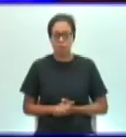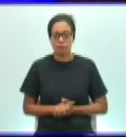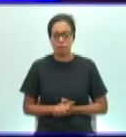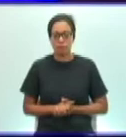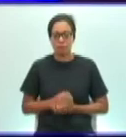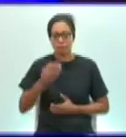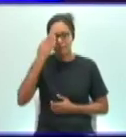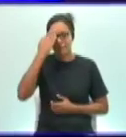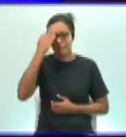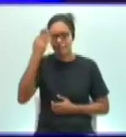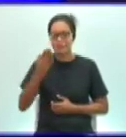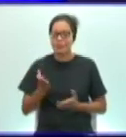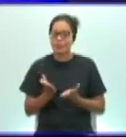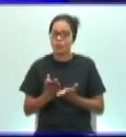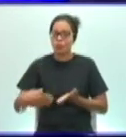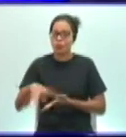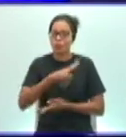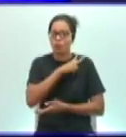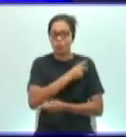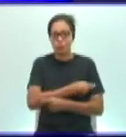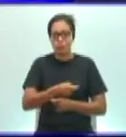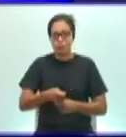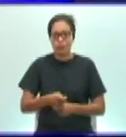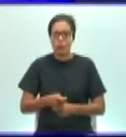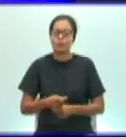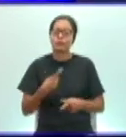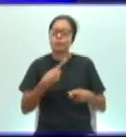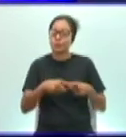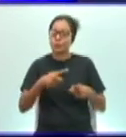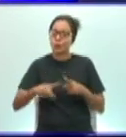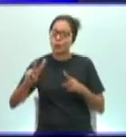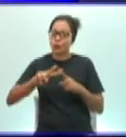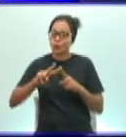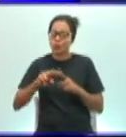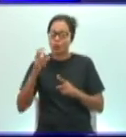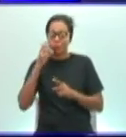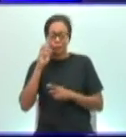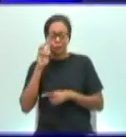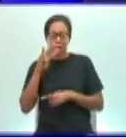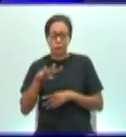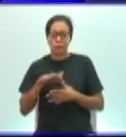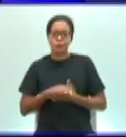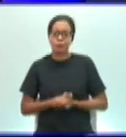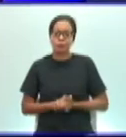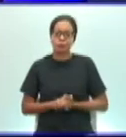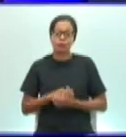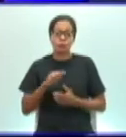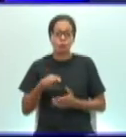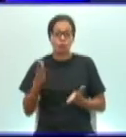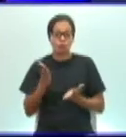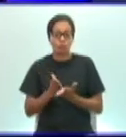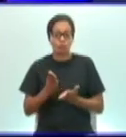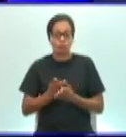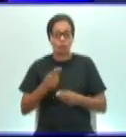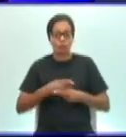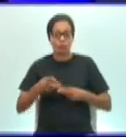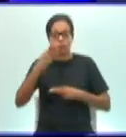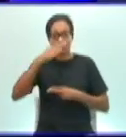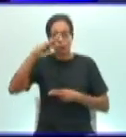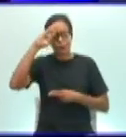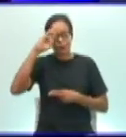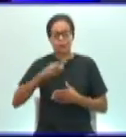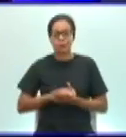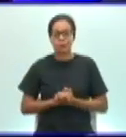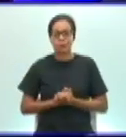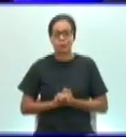Saludos estudiantes y profesores y demás televidentes que en este momento se ponen en contacto con nuestra clase de Historia de Cuba. Siempre decimos, bueno,